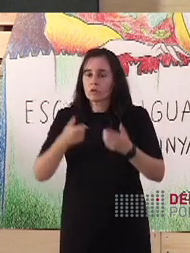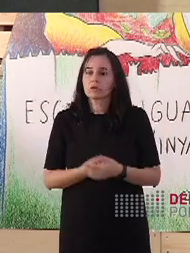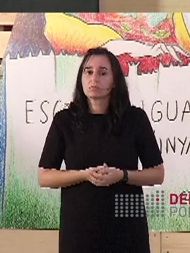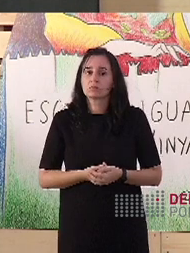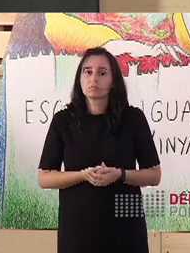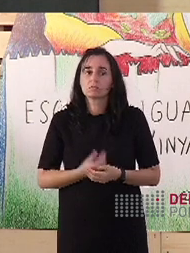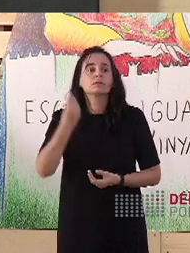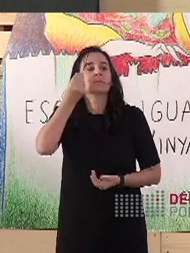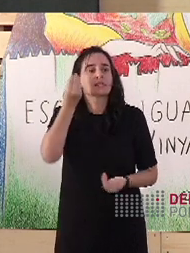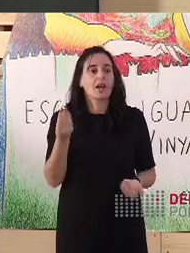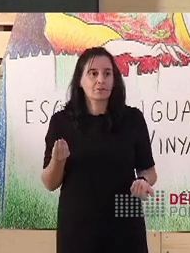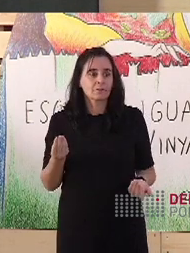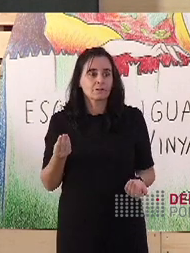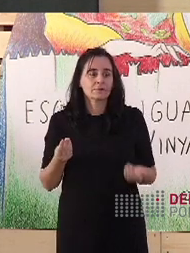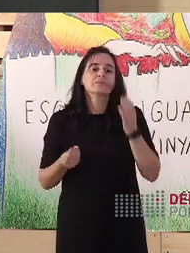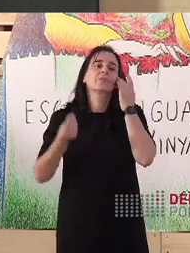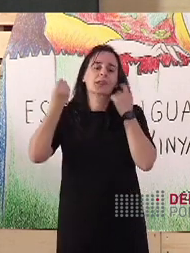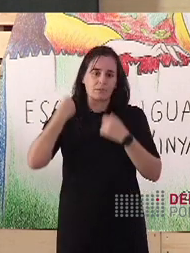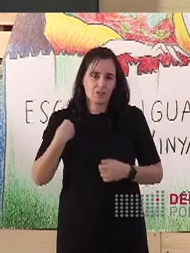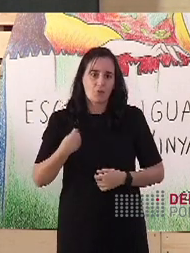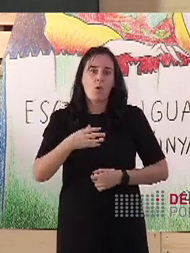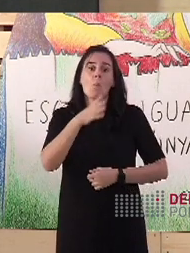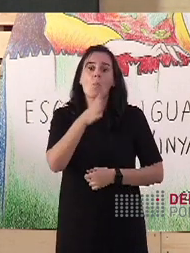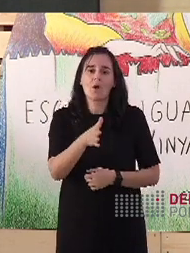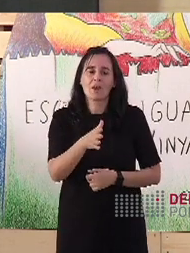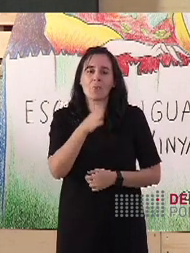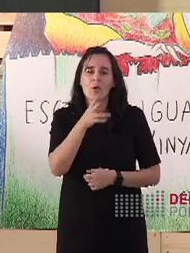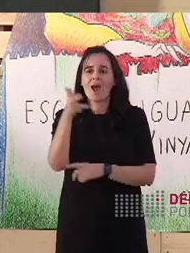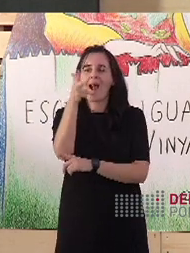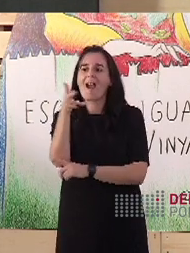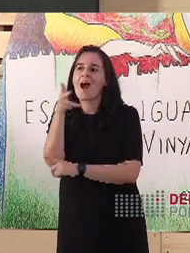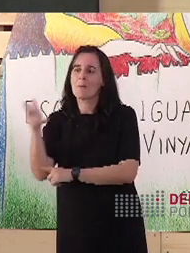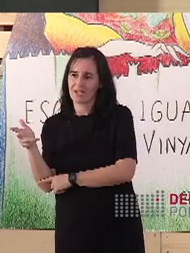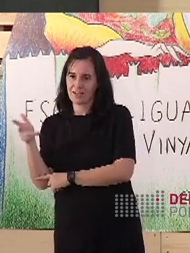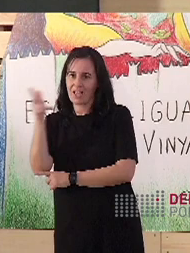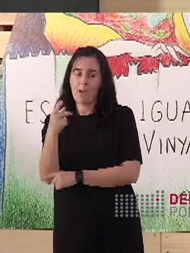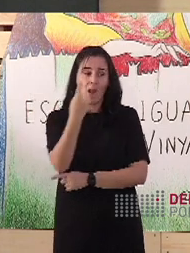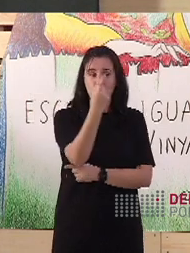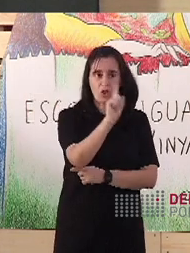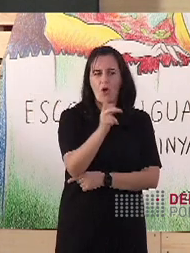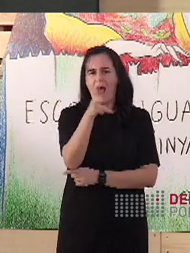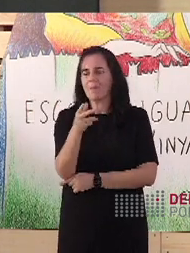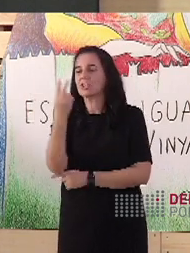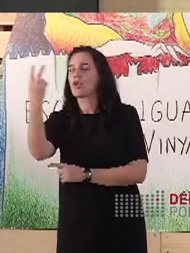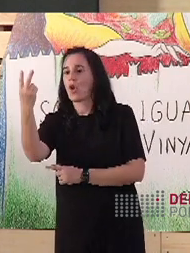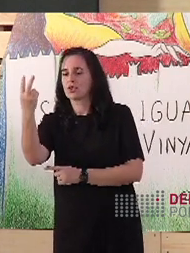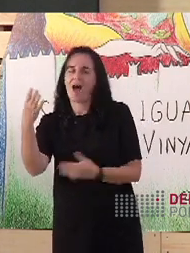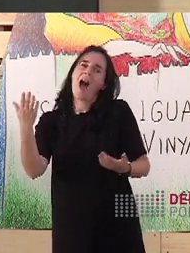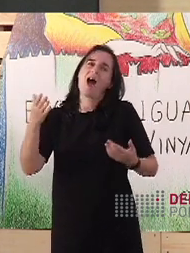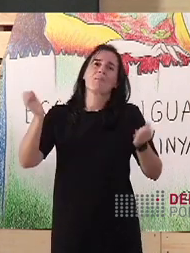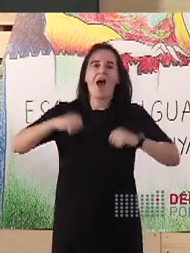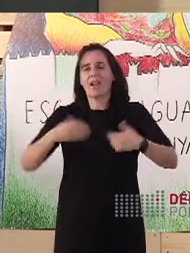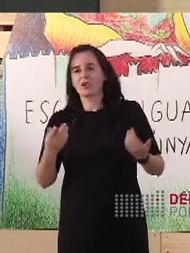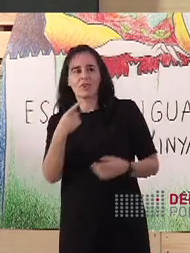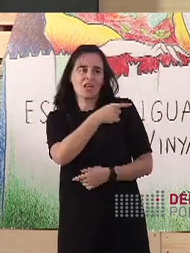¿Cámara? ¿He ido cámara por ahí? Efectivamente. Es porque hay cámara. No solo hay una. De hecho, seguramente haya dos cámaras. Porque entonces, esto es porno. Esto es ficción.